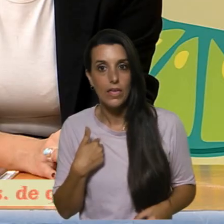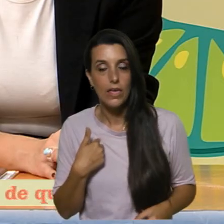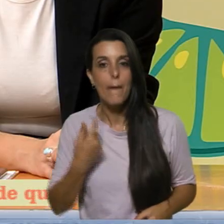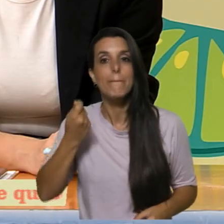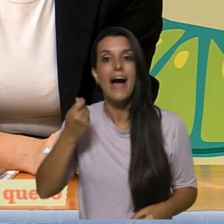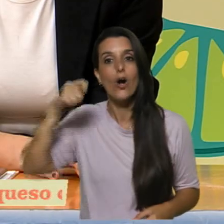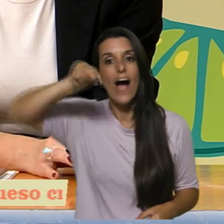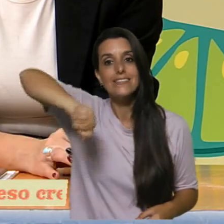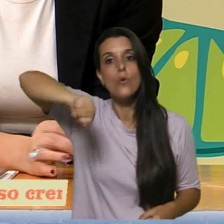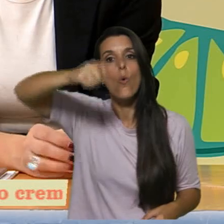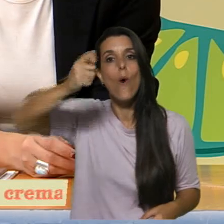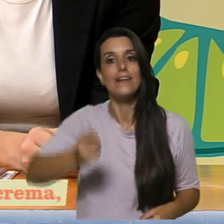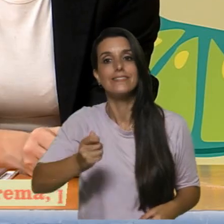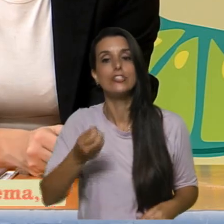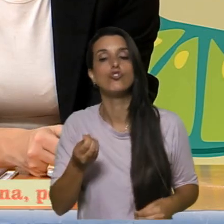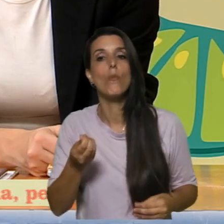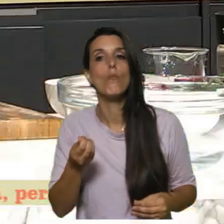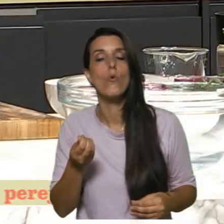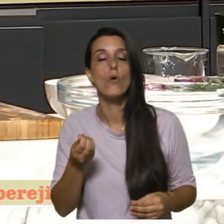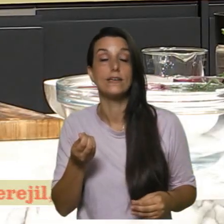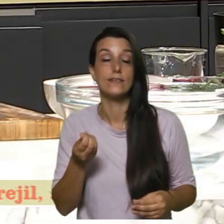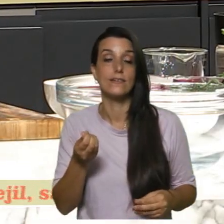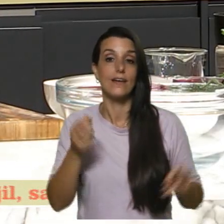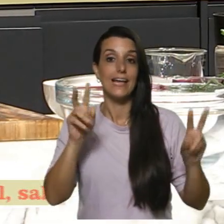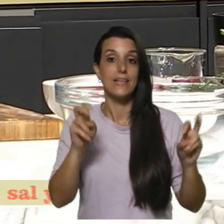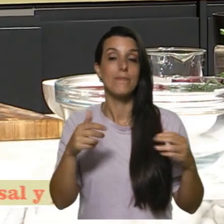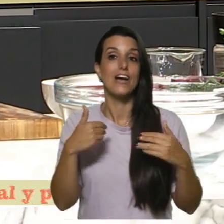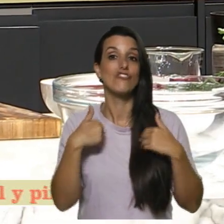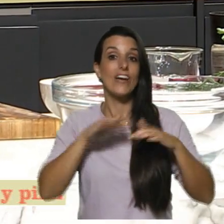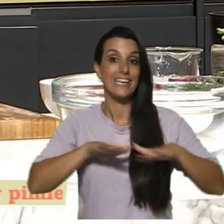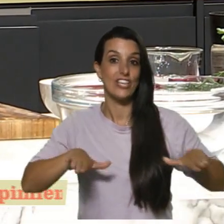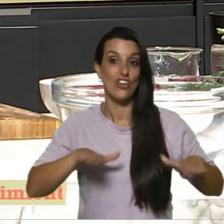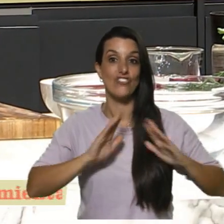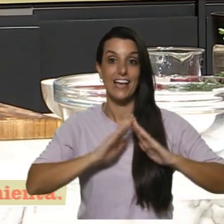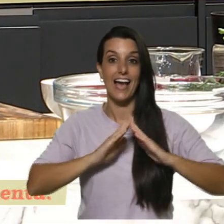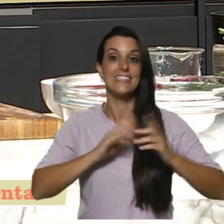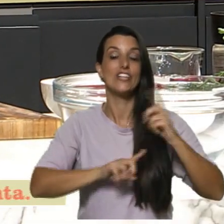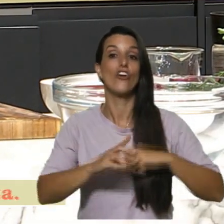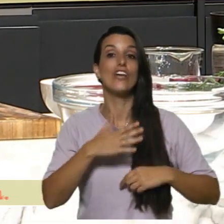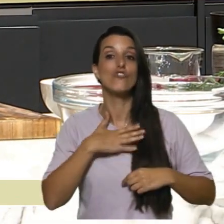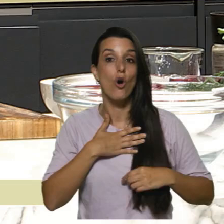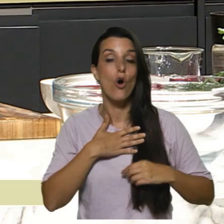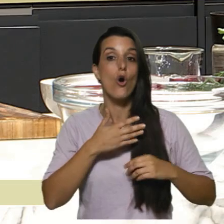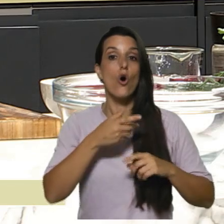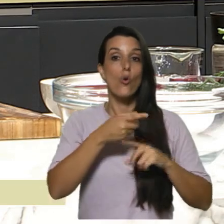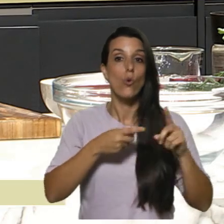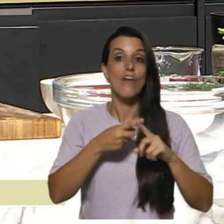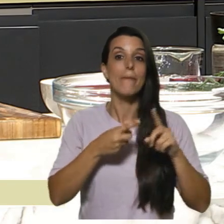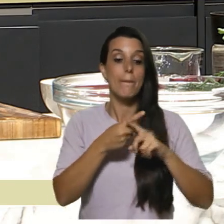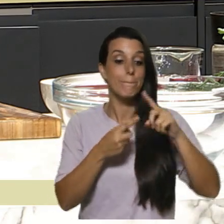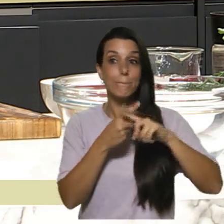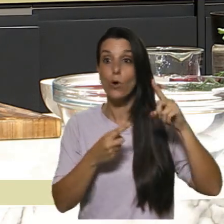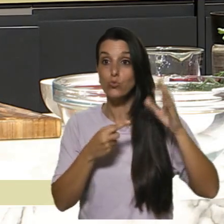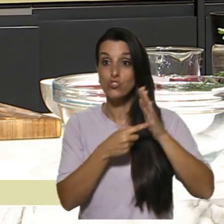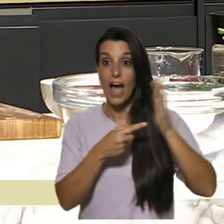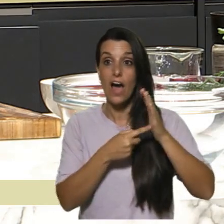usted, que es la profesional de la cocina. Claro. El tema es que yo tengo niños en casa. Entonces, para mí, los cuchillos, las puntas van para abajo. Y sí, pero por